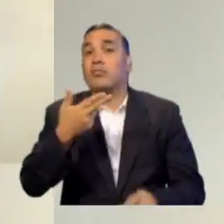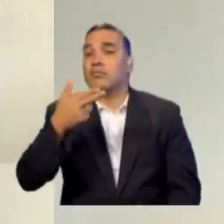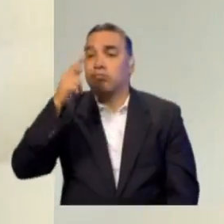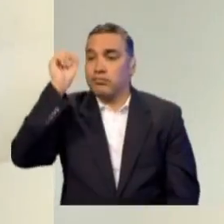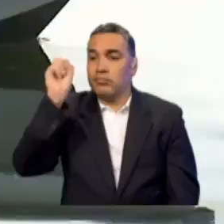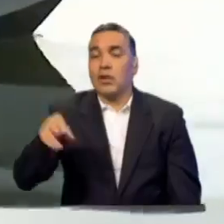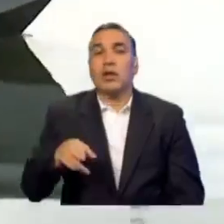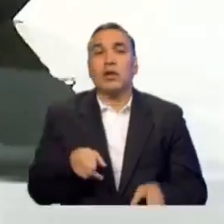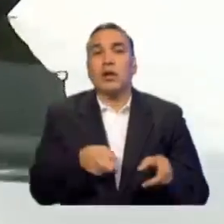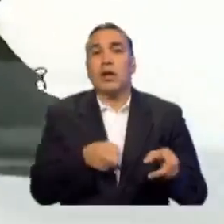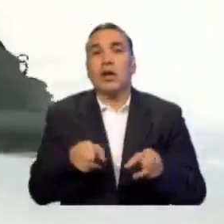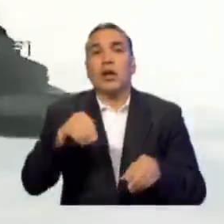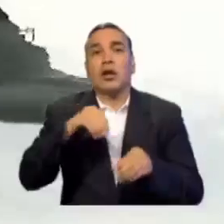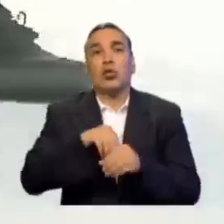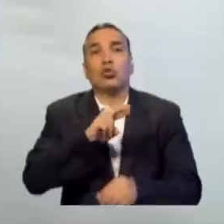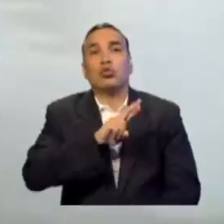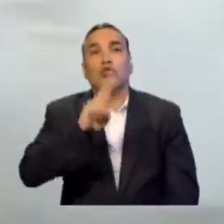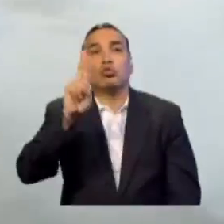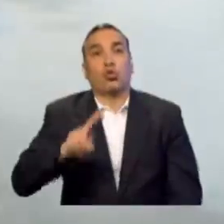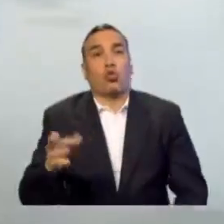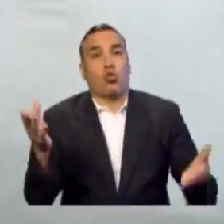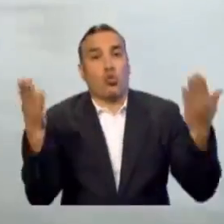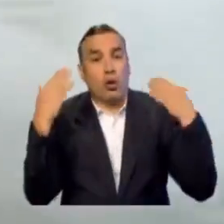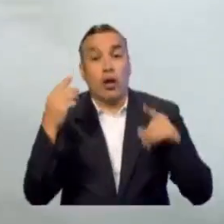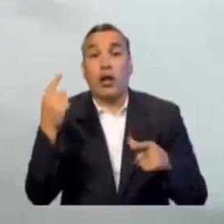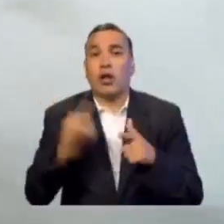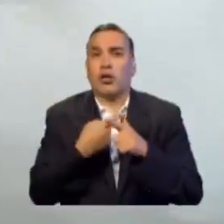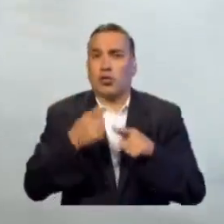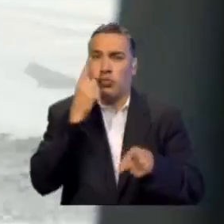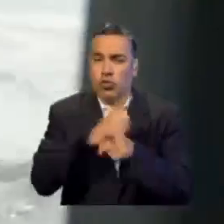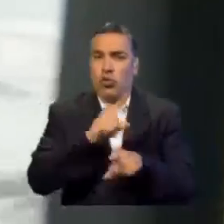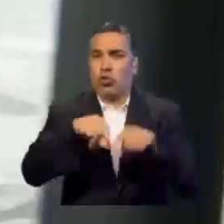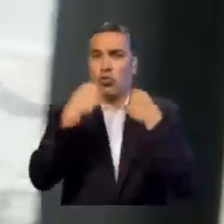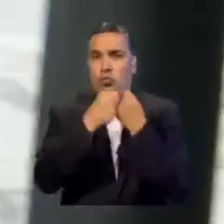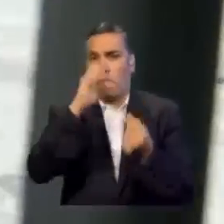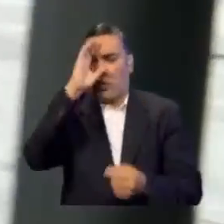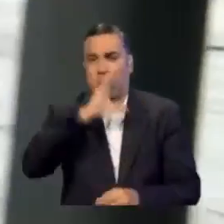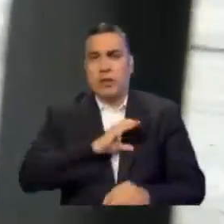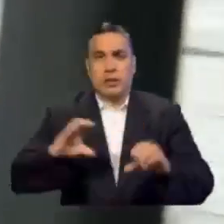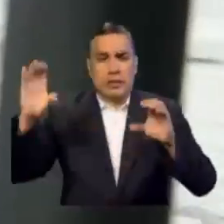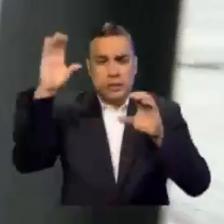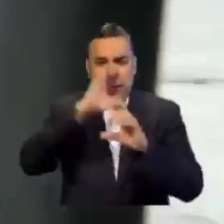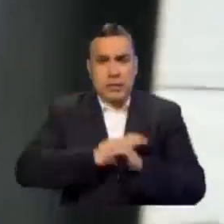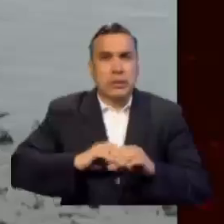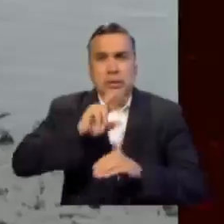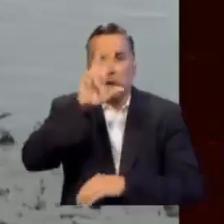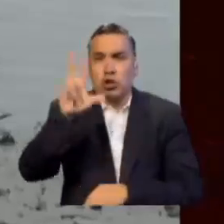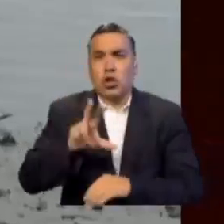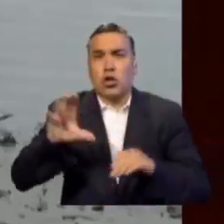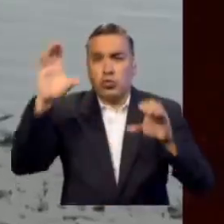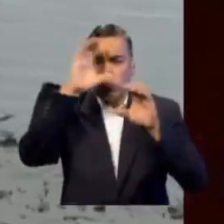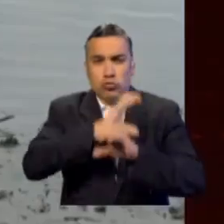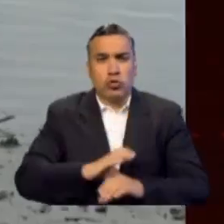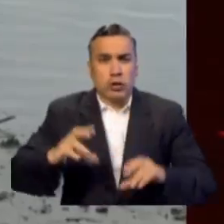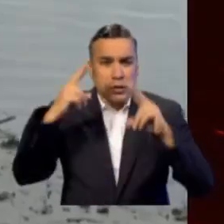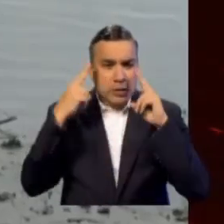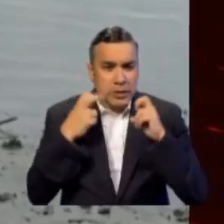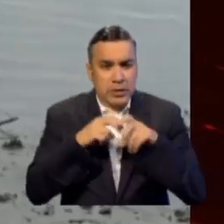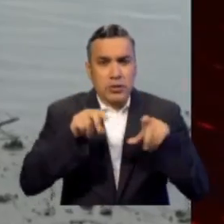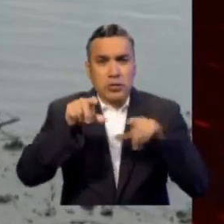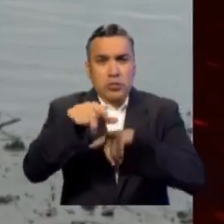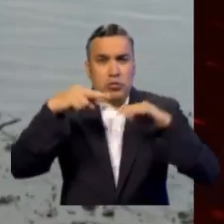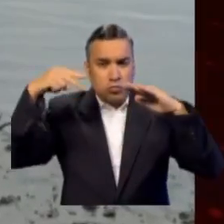un brazo del Estero Salado en el sur de Guayaquil, por lo que grupos tácticos de la policía, después de 3 horas de búsqueda minuciosa en el